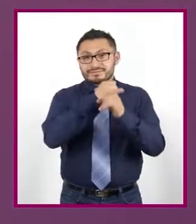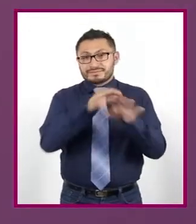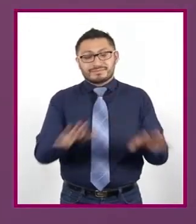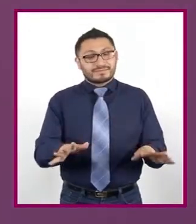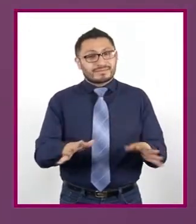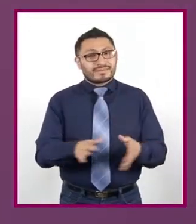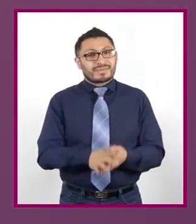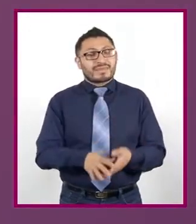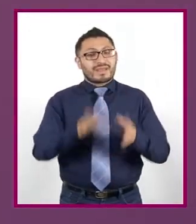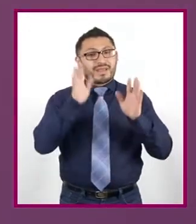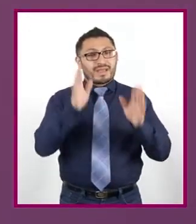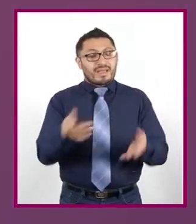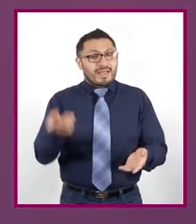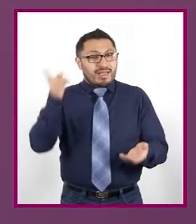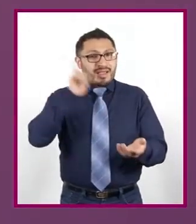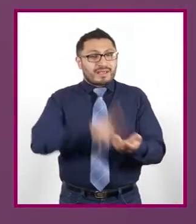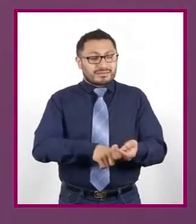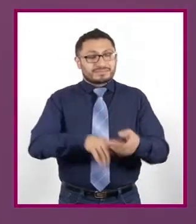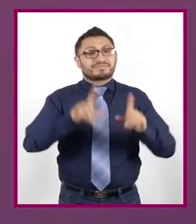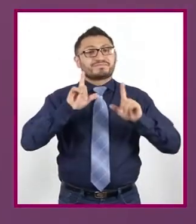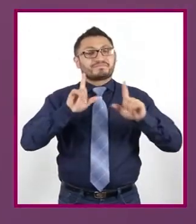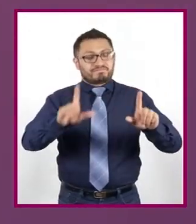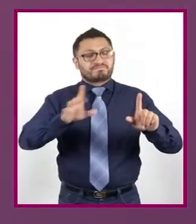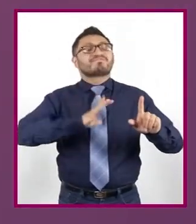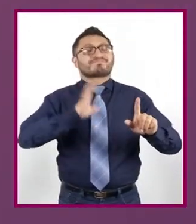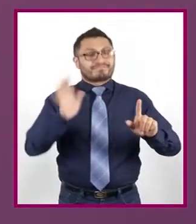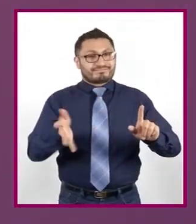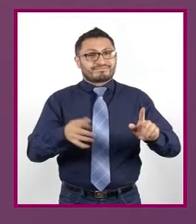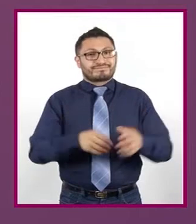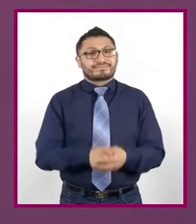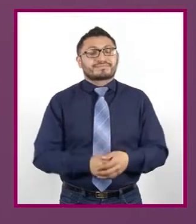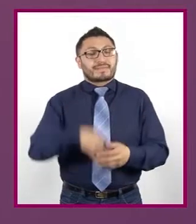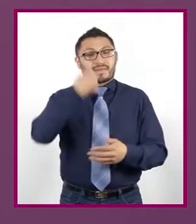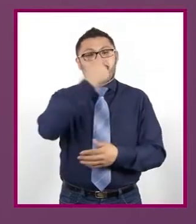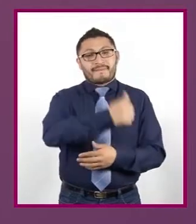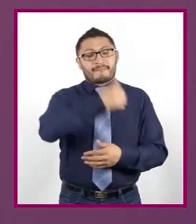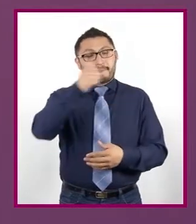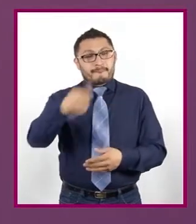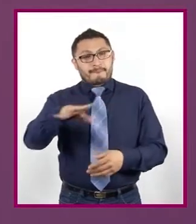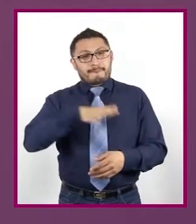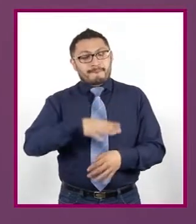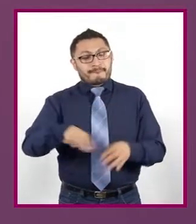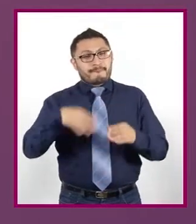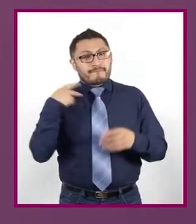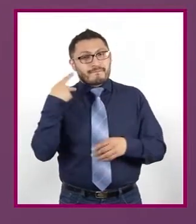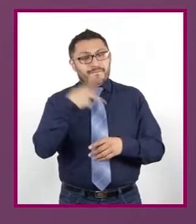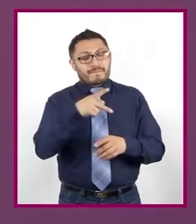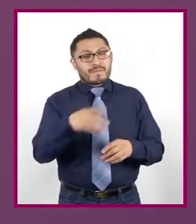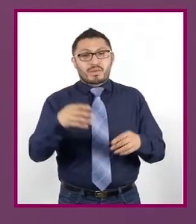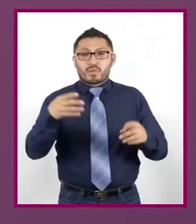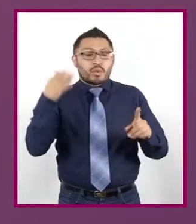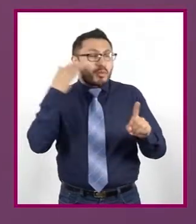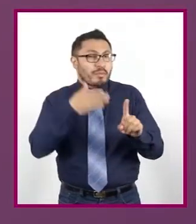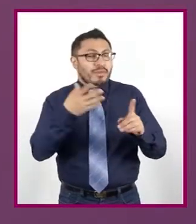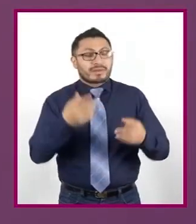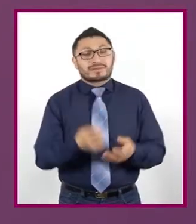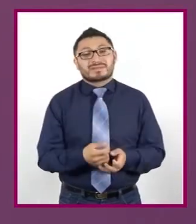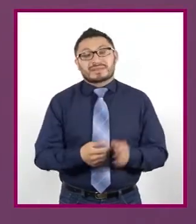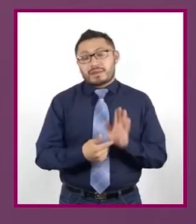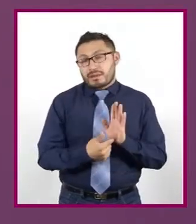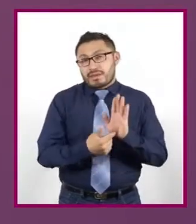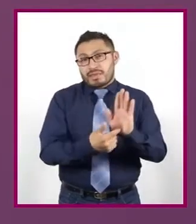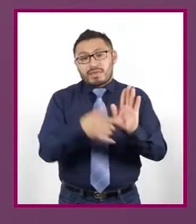información ya está plasmada en los documentos. Cada uno manifiesta su naturaleza.